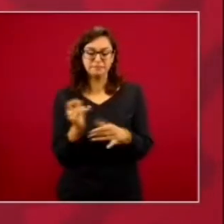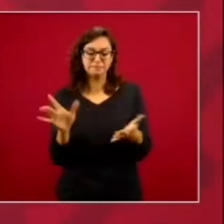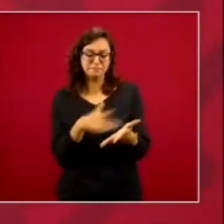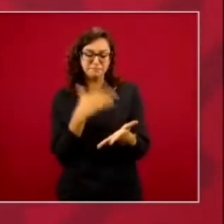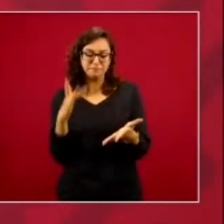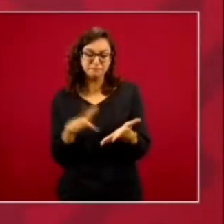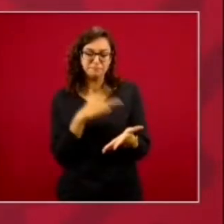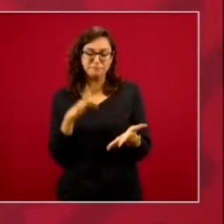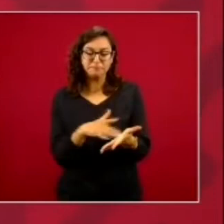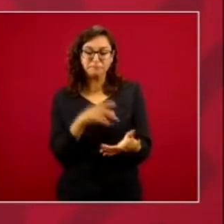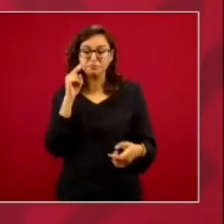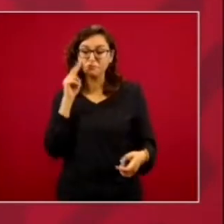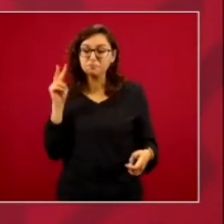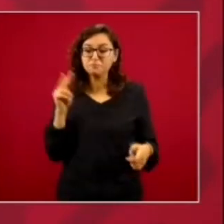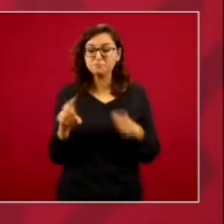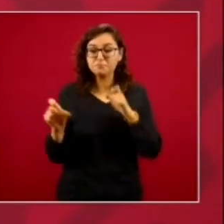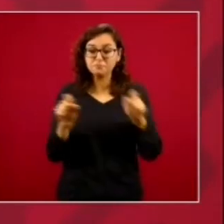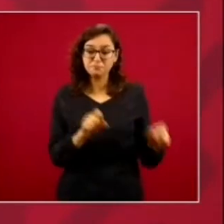destacadísimo